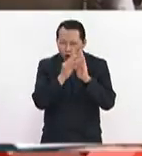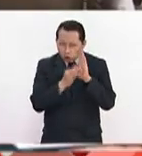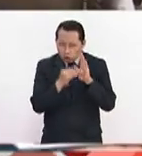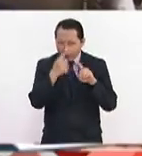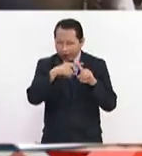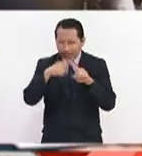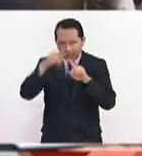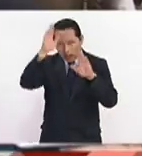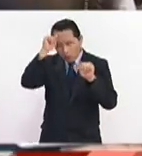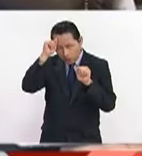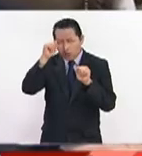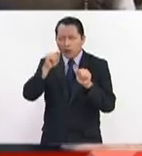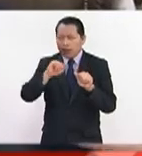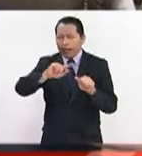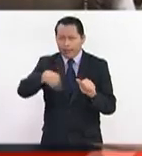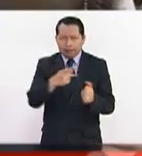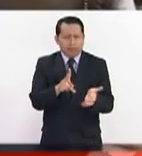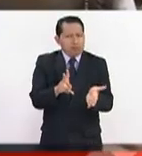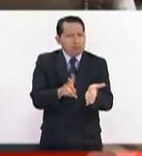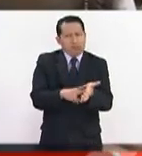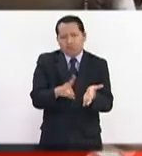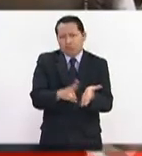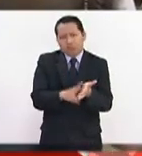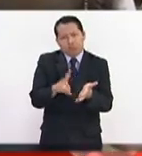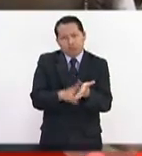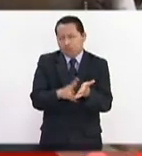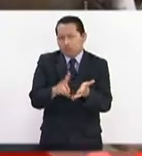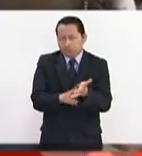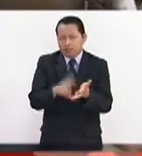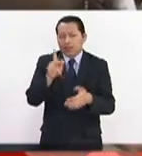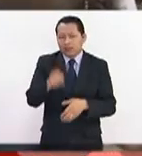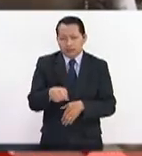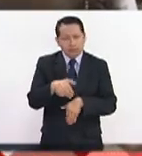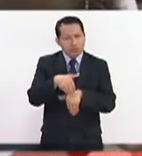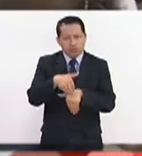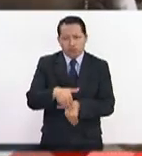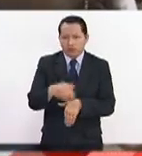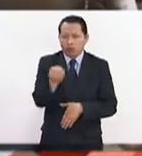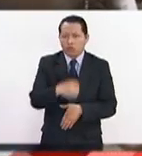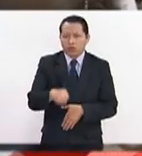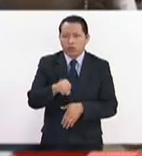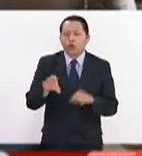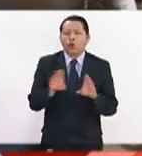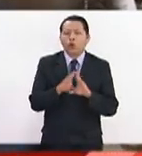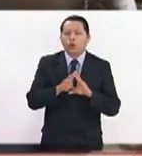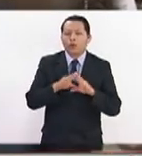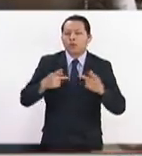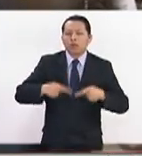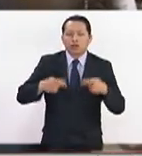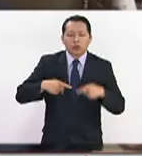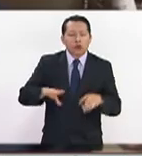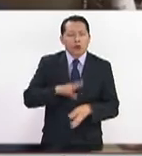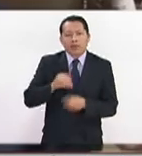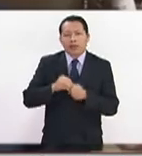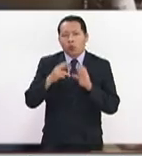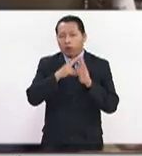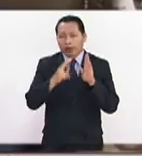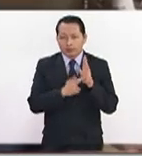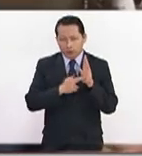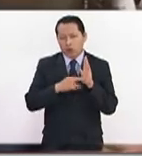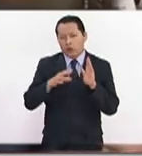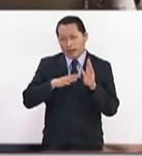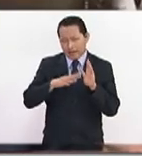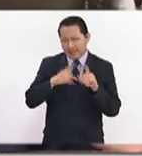tienen absolutamente validez y serán obligatorios, generales, abstractos, impersonales, es decir, con todos los requisitos de la norma